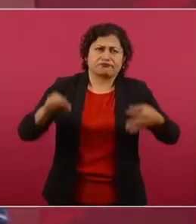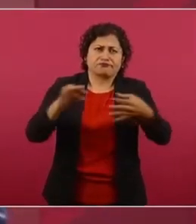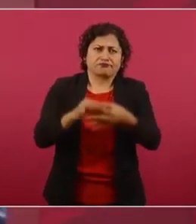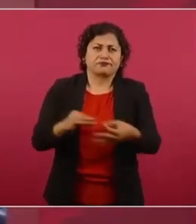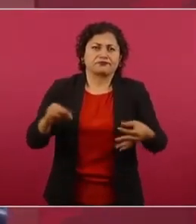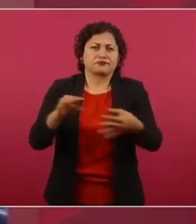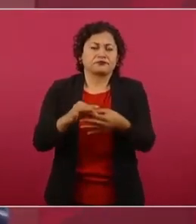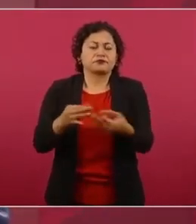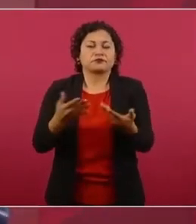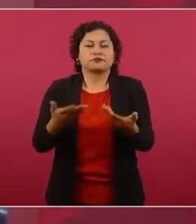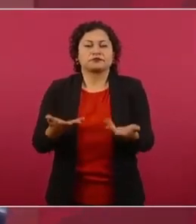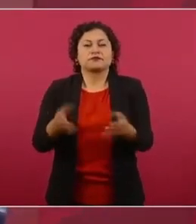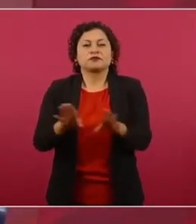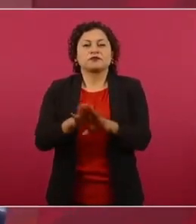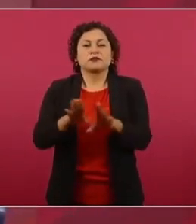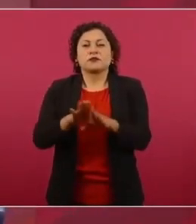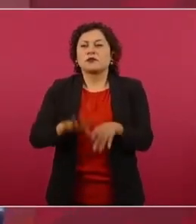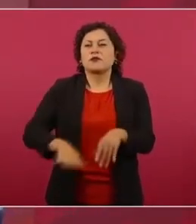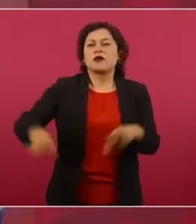No para la gente mayor,